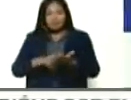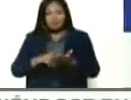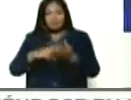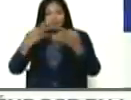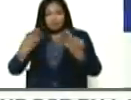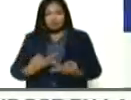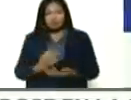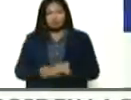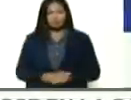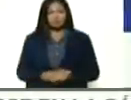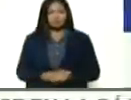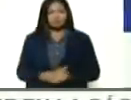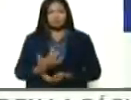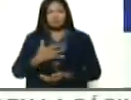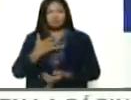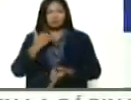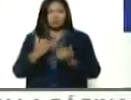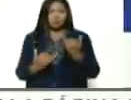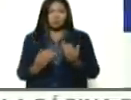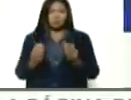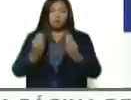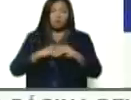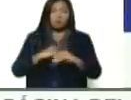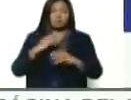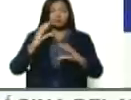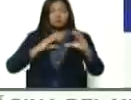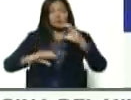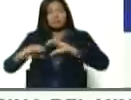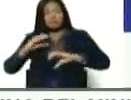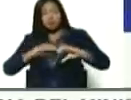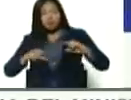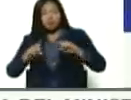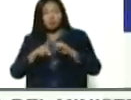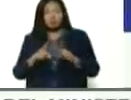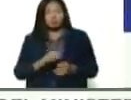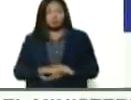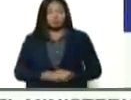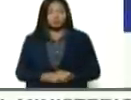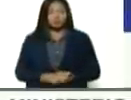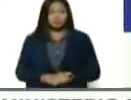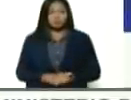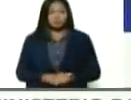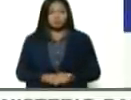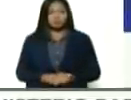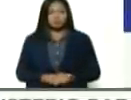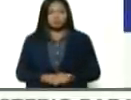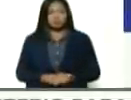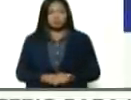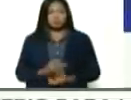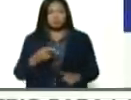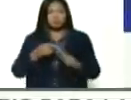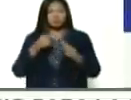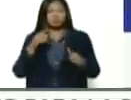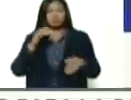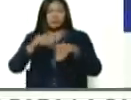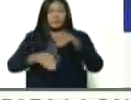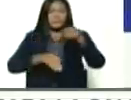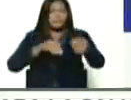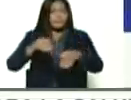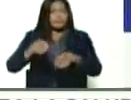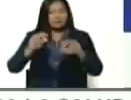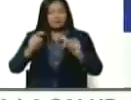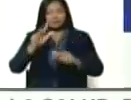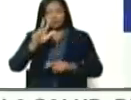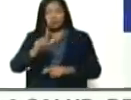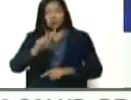para transmitir los últimos acontecimientos científicos y para llevar un paso o dos pasos tres